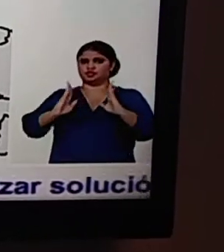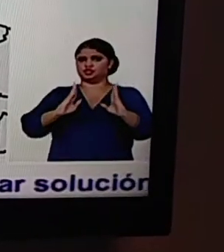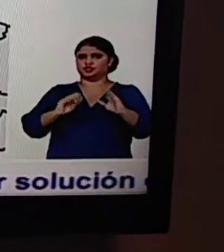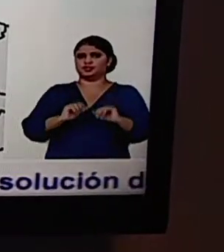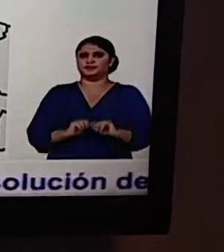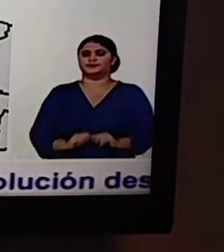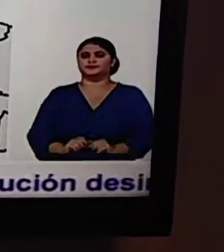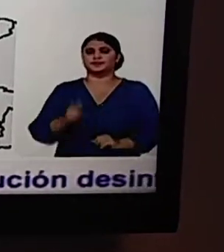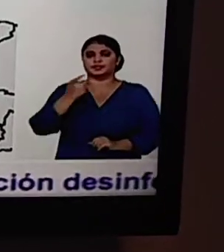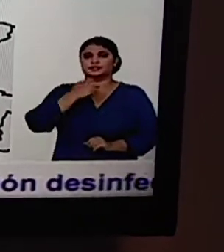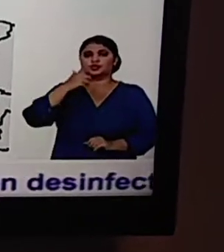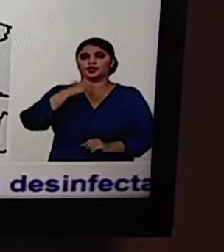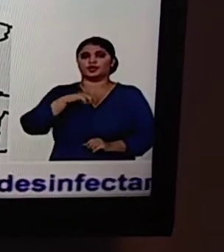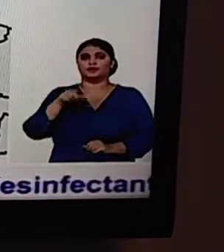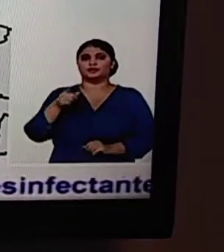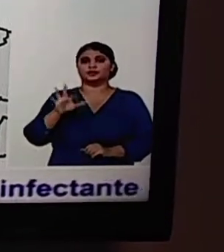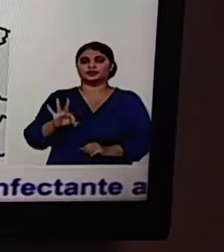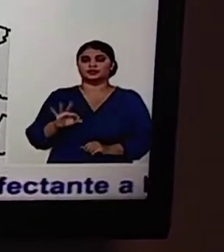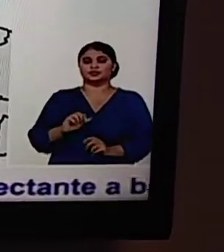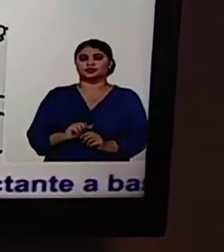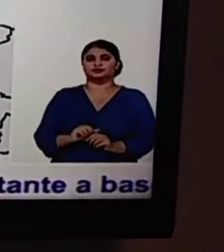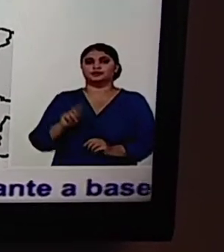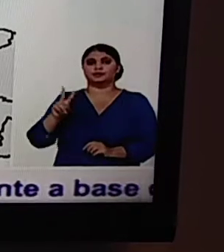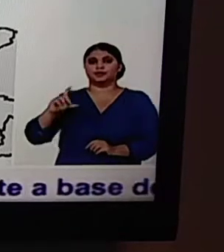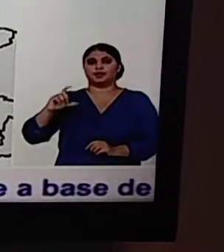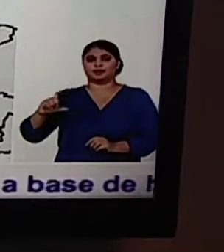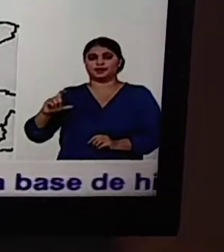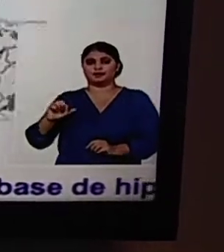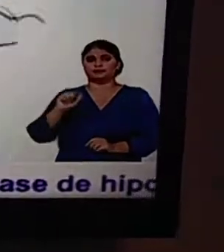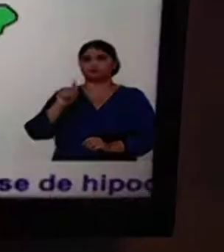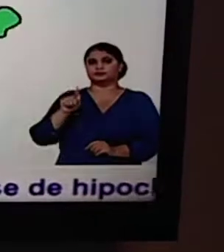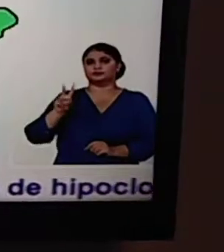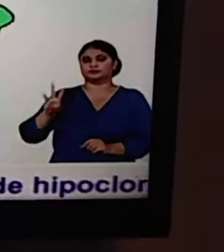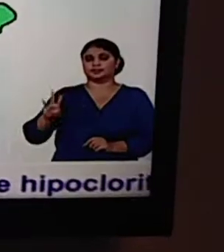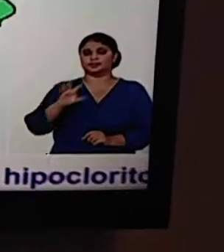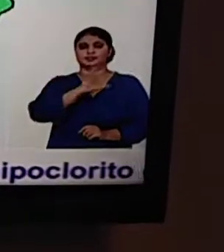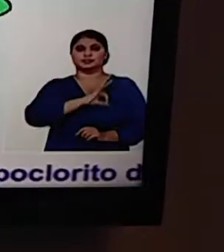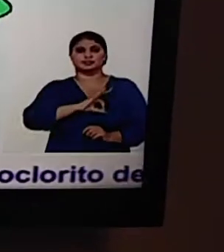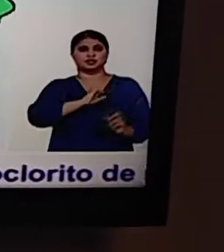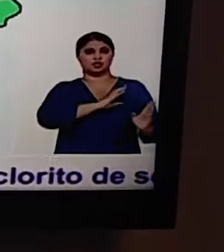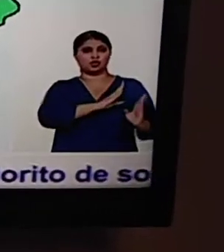Ávila 18 y Villa Clara 13. Y en el oriente de nuestro país,